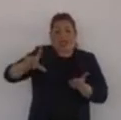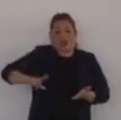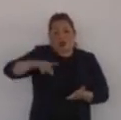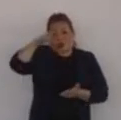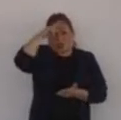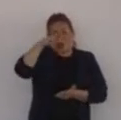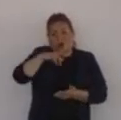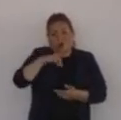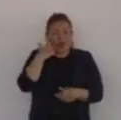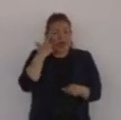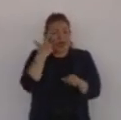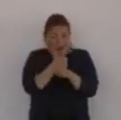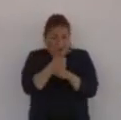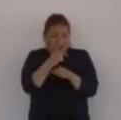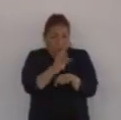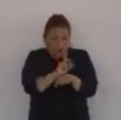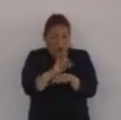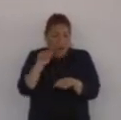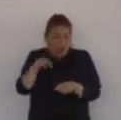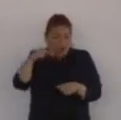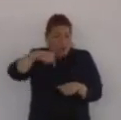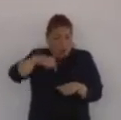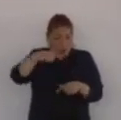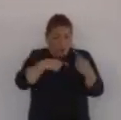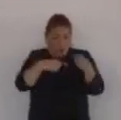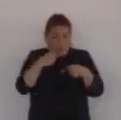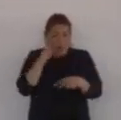como la ven el día de hoy aquí,